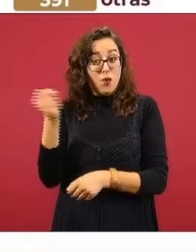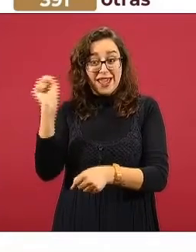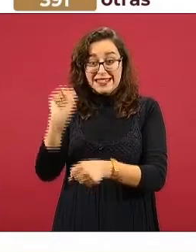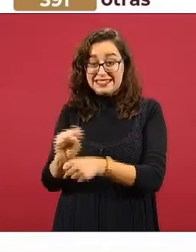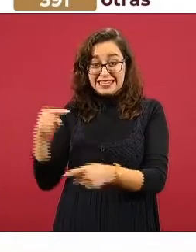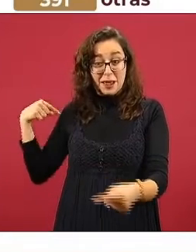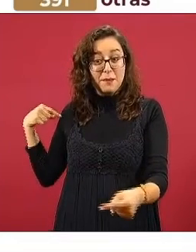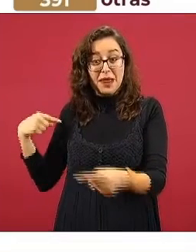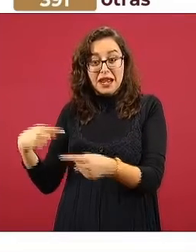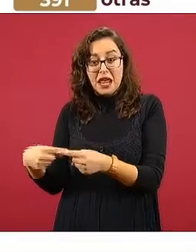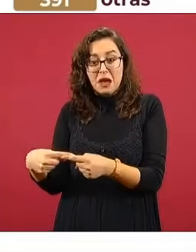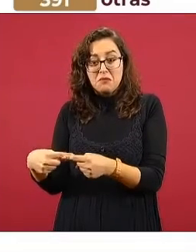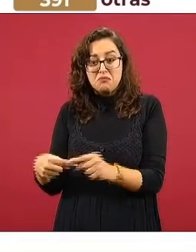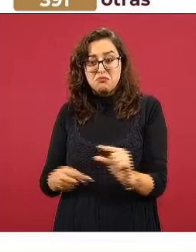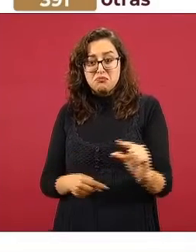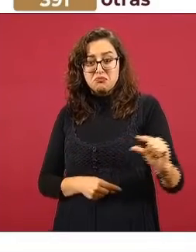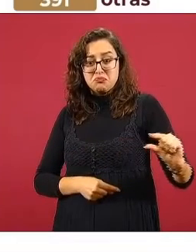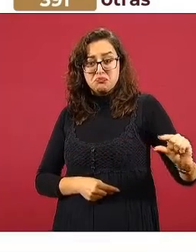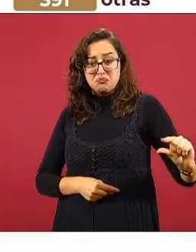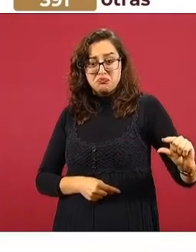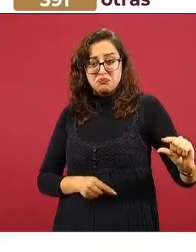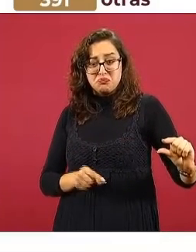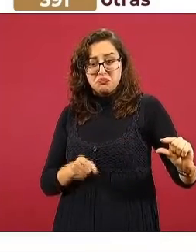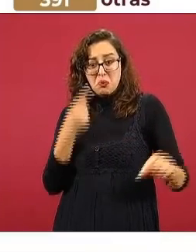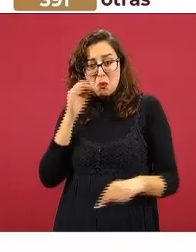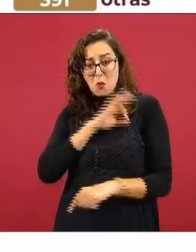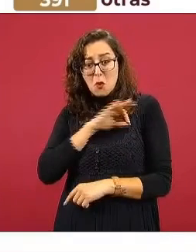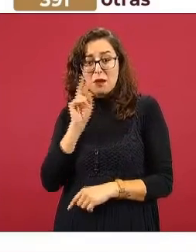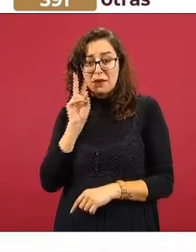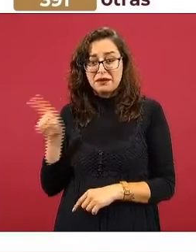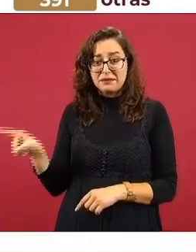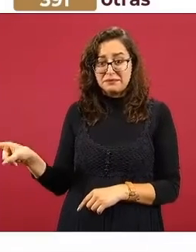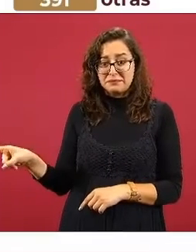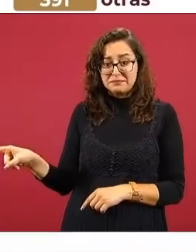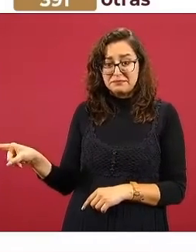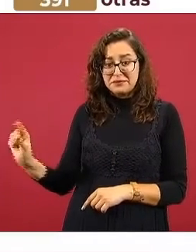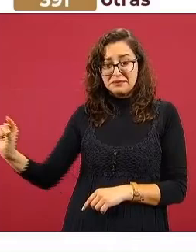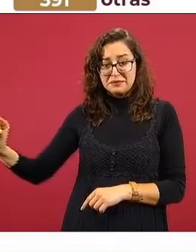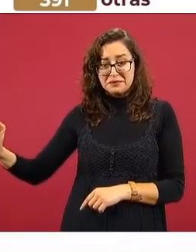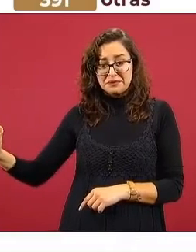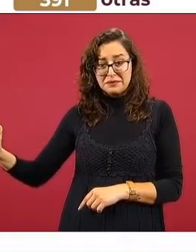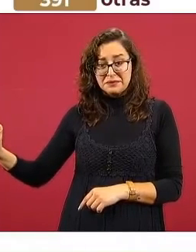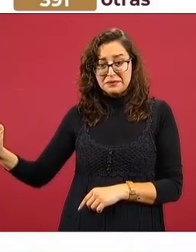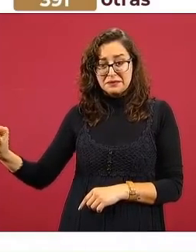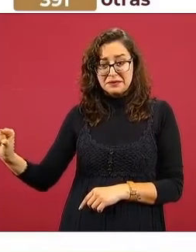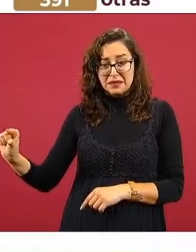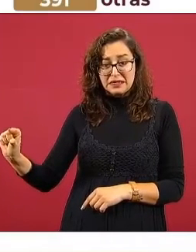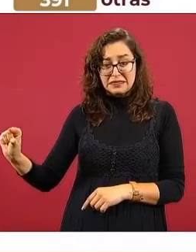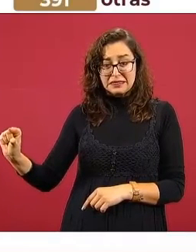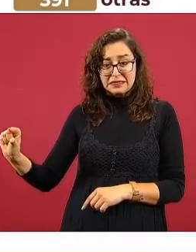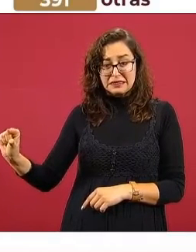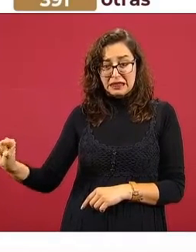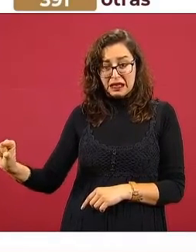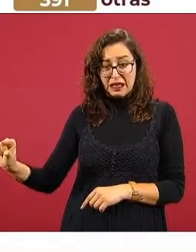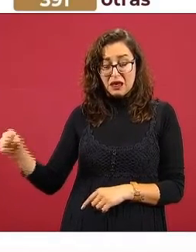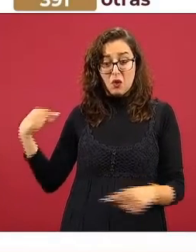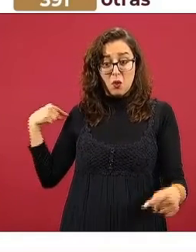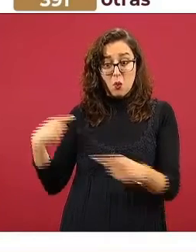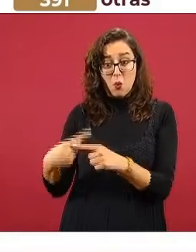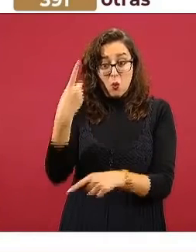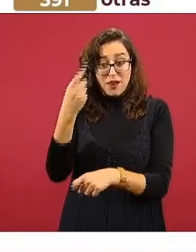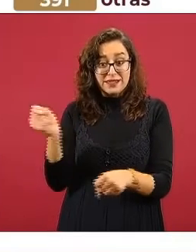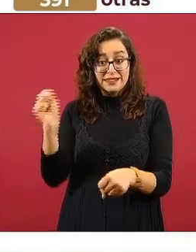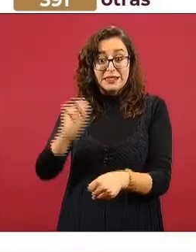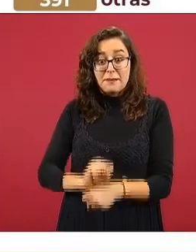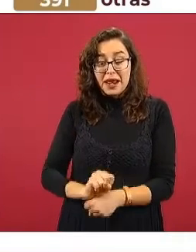esta semana son apenas esta cantidad las personas que iniciaron con signos y síntomas para esta semana